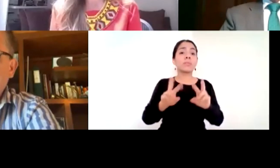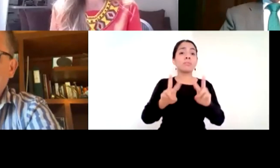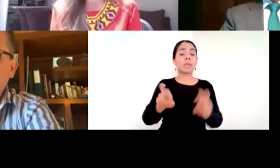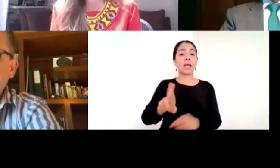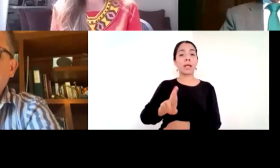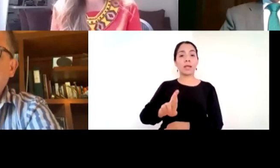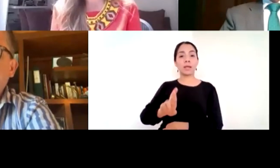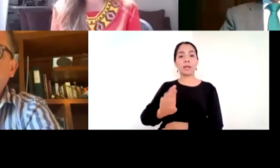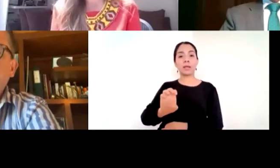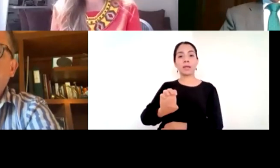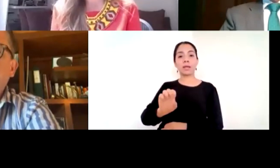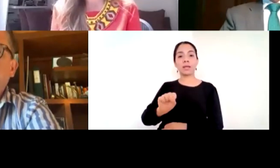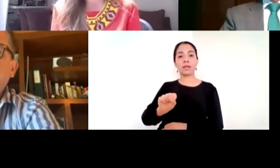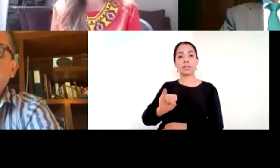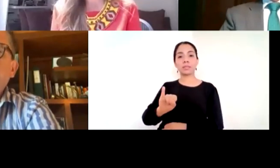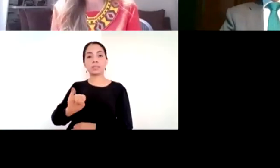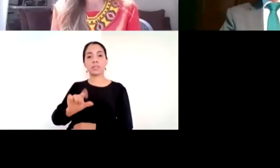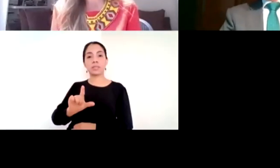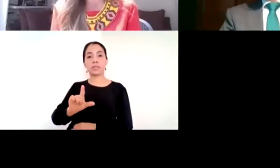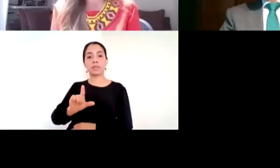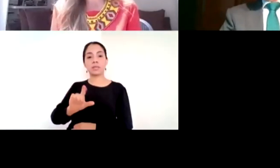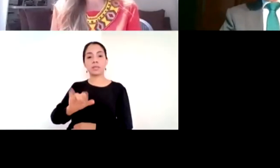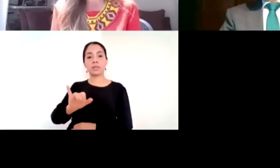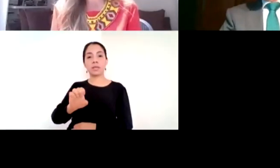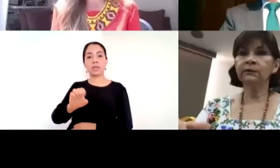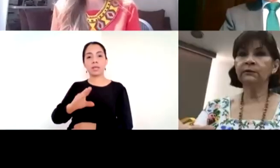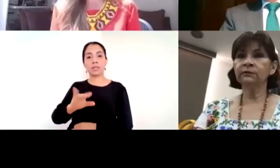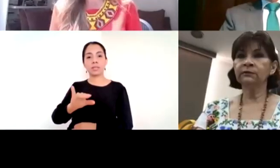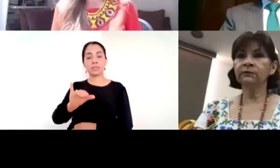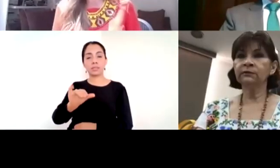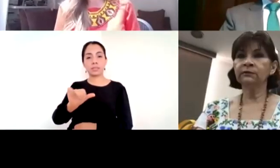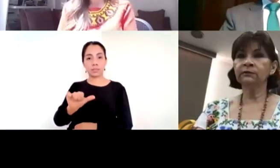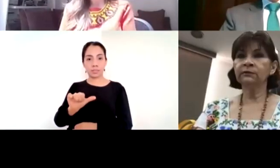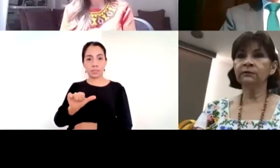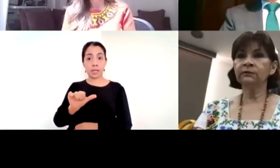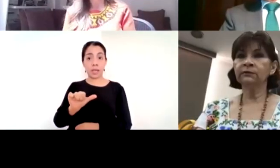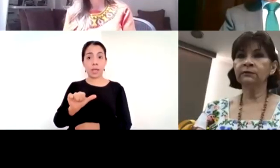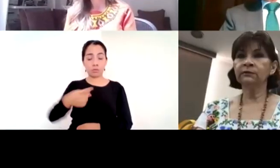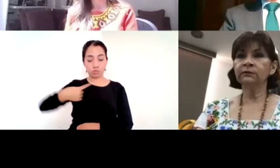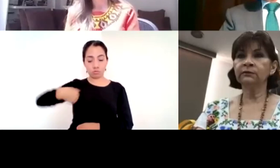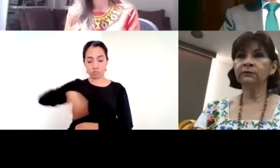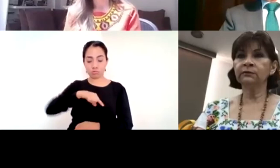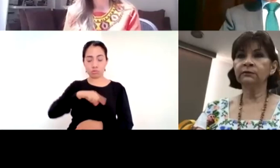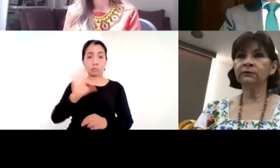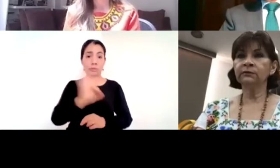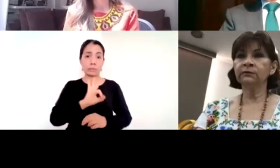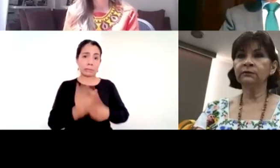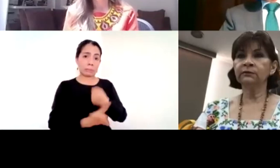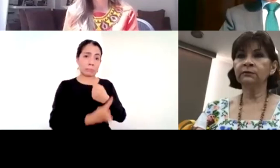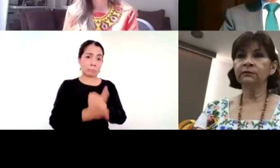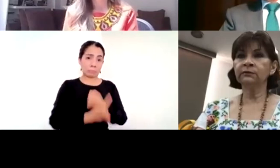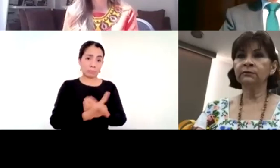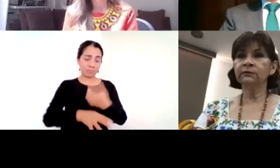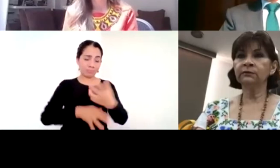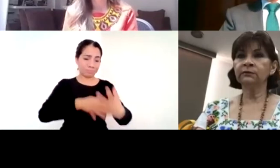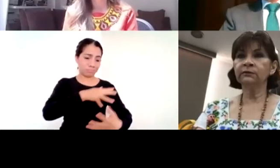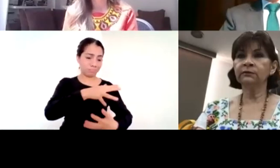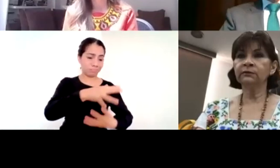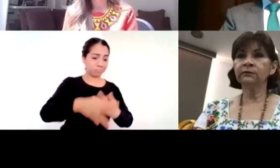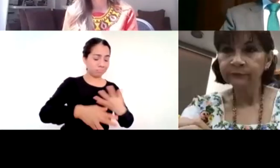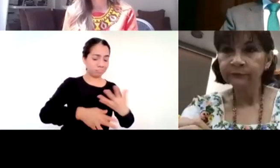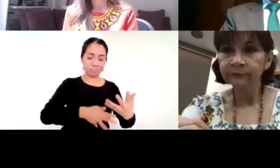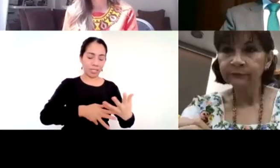parte de lo siguiente que les quiero abordar, que es cómo nos superamos a la tragedia para entrar en esta nueva